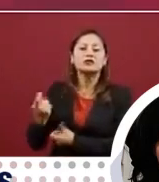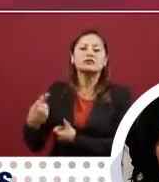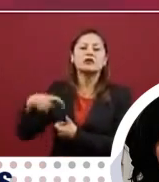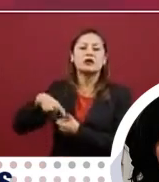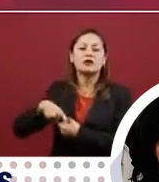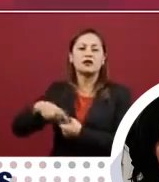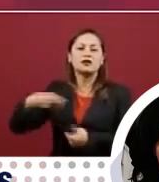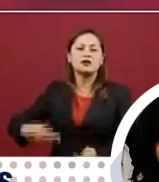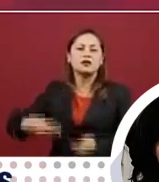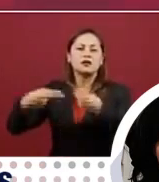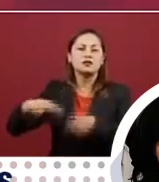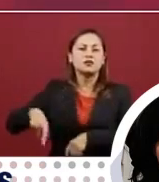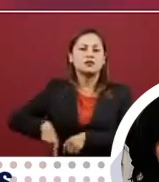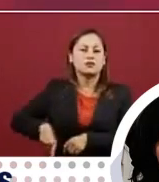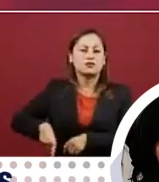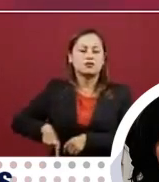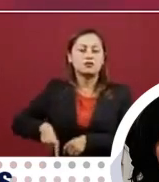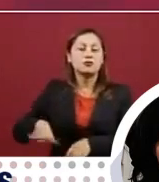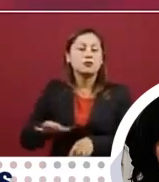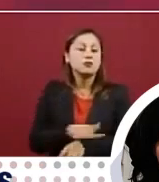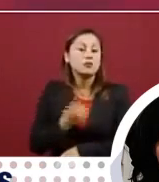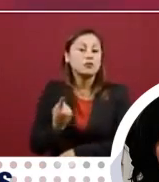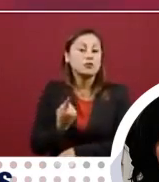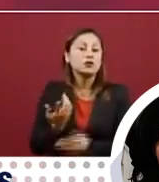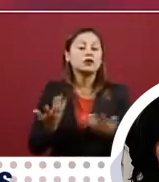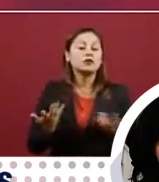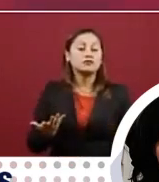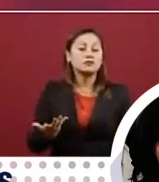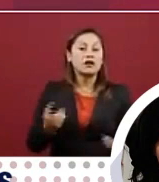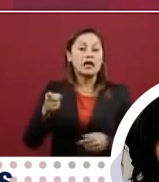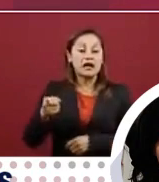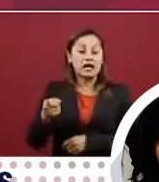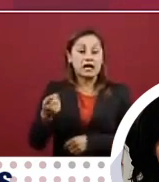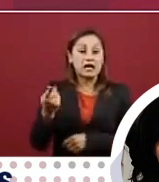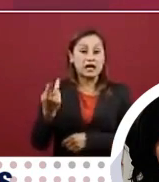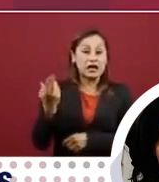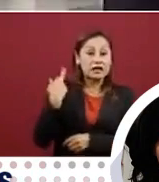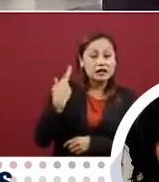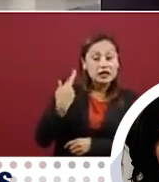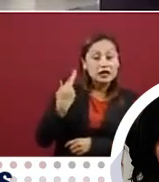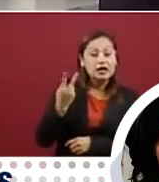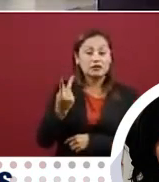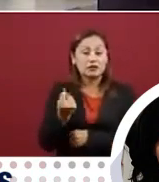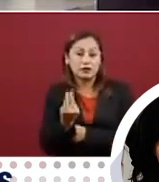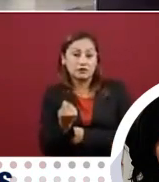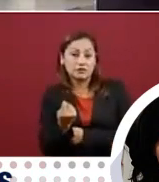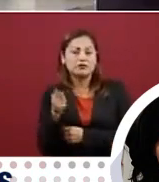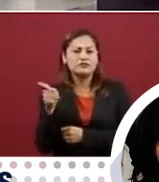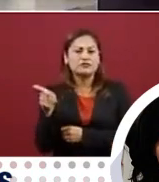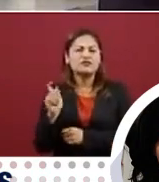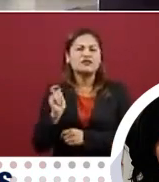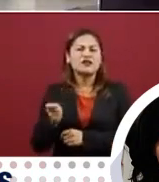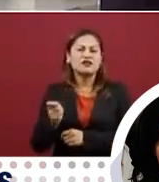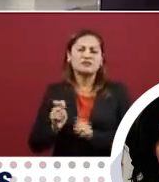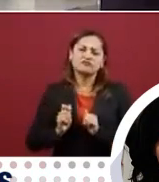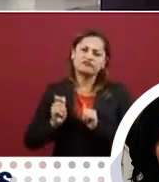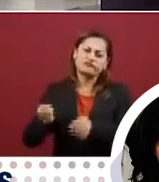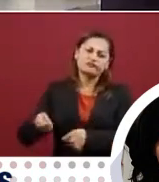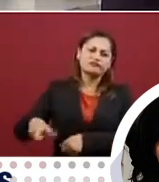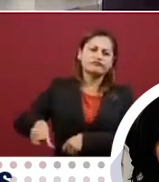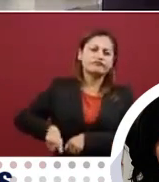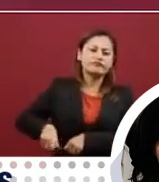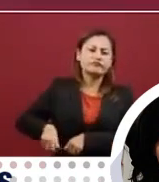aquella persona que tira del gatillo, mas no de quien ordena el asesinato de un periodista. Y en ese